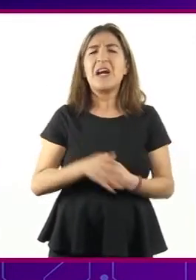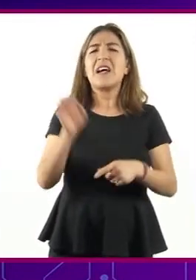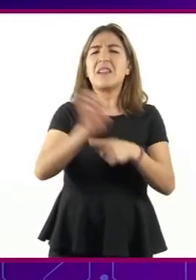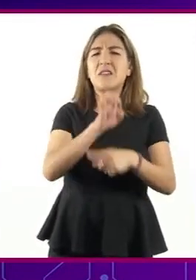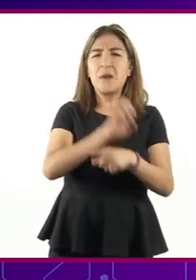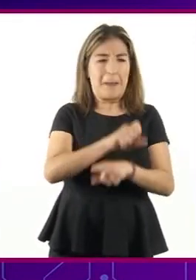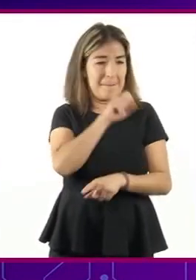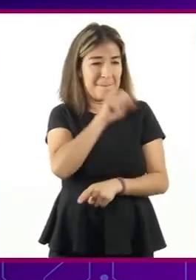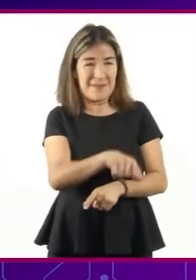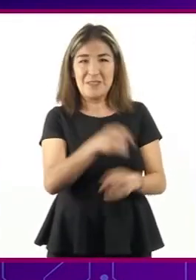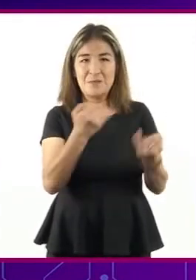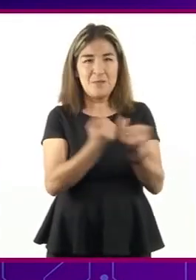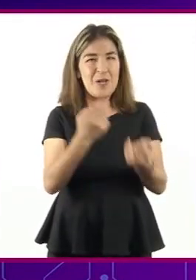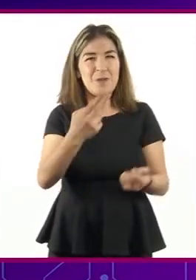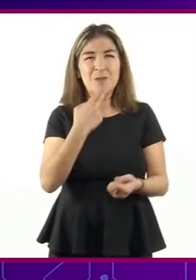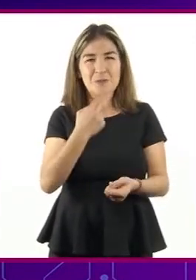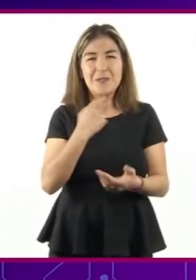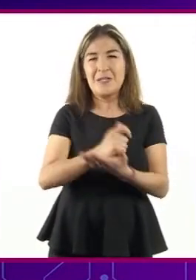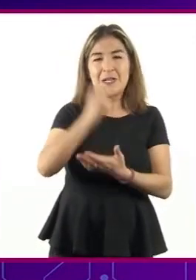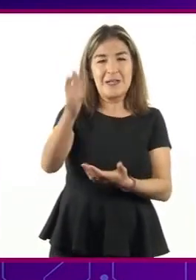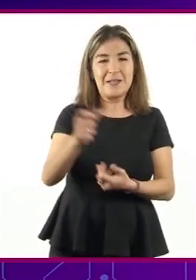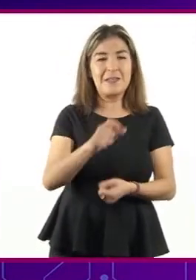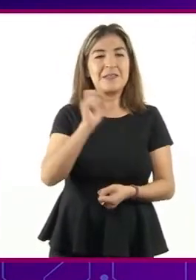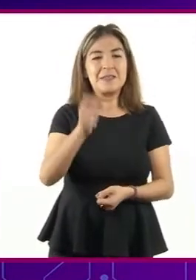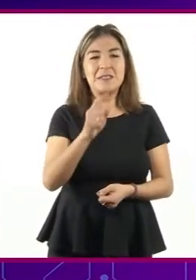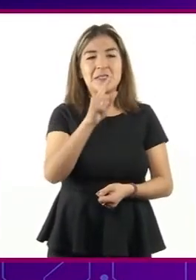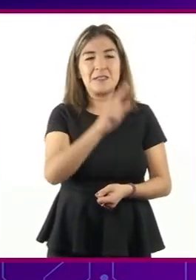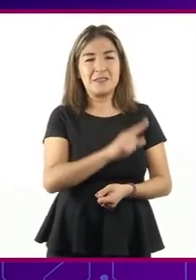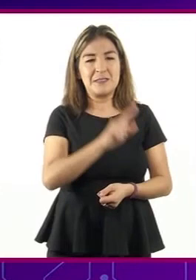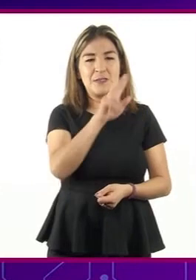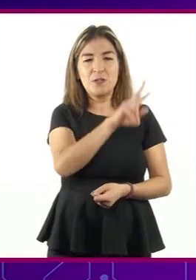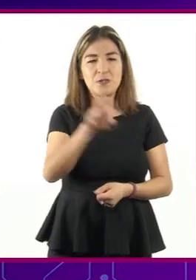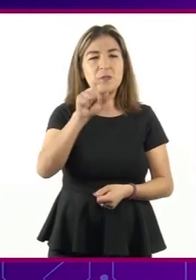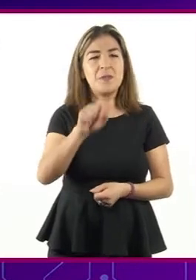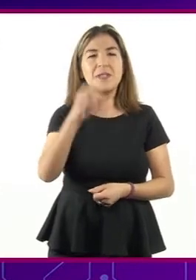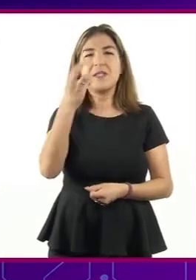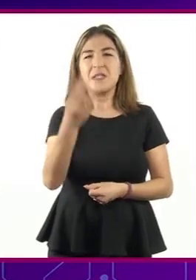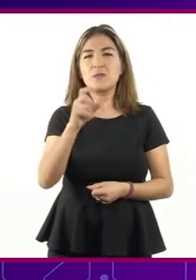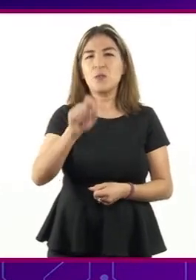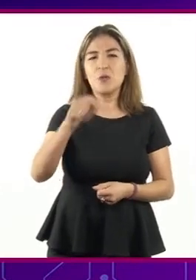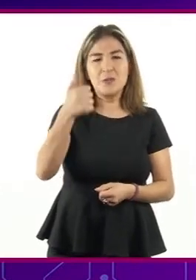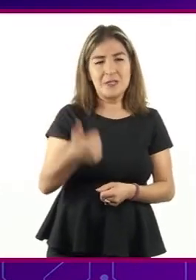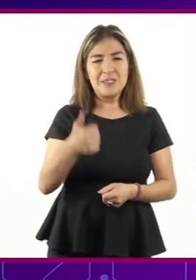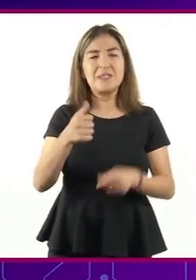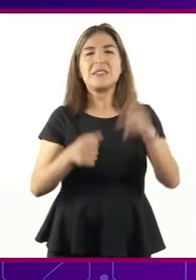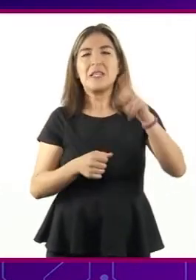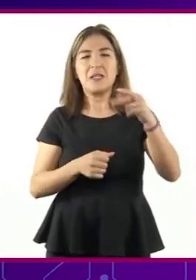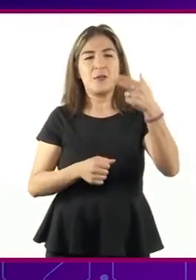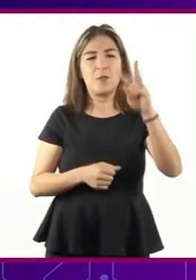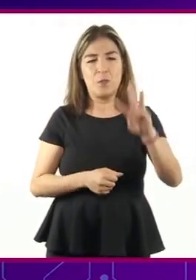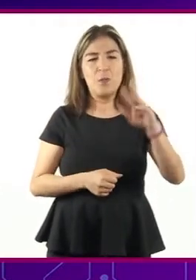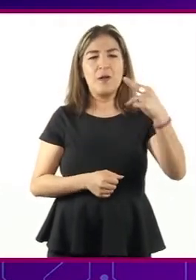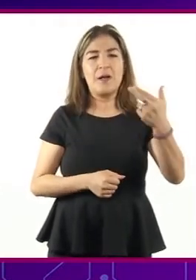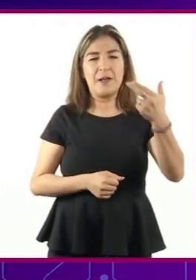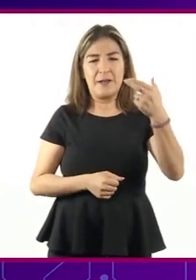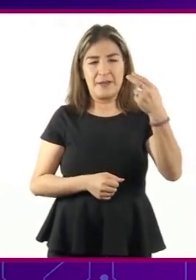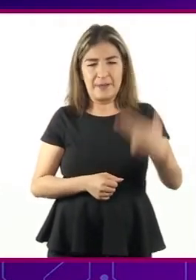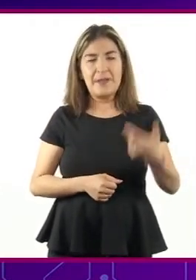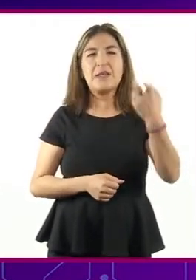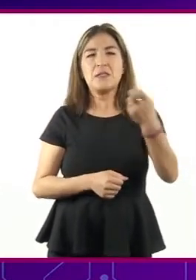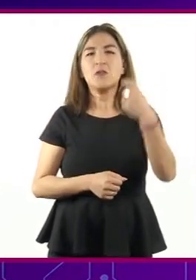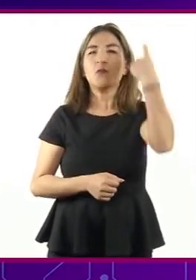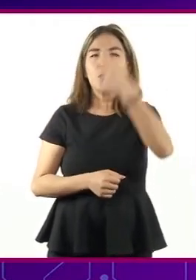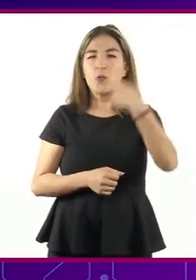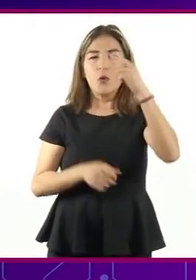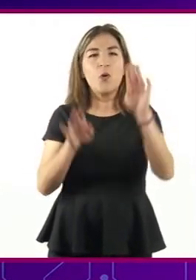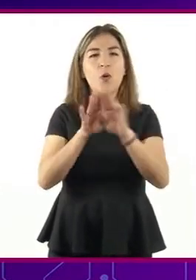ese mismo consumo de 223.6 kWh en la zona con la tarifa 1F no rebasa el